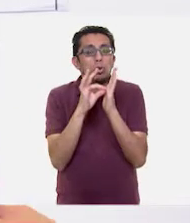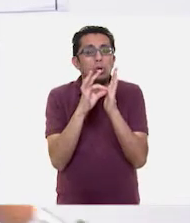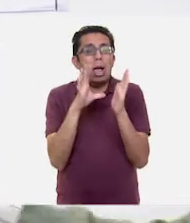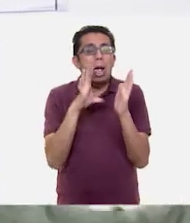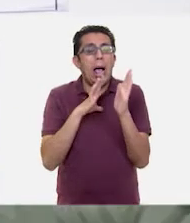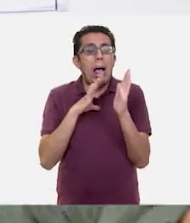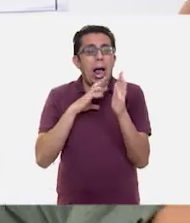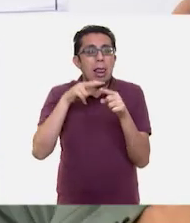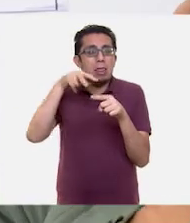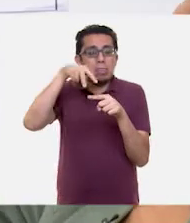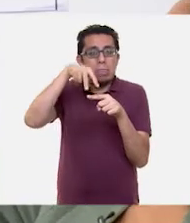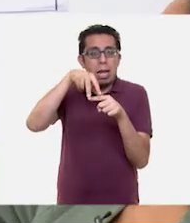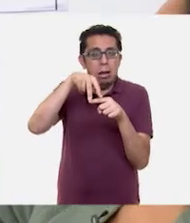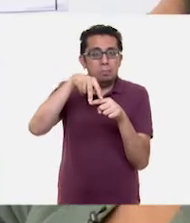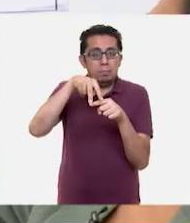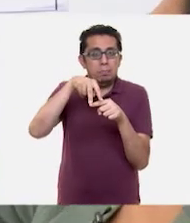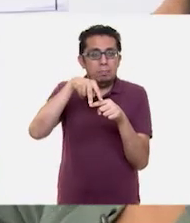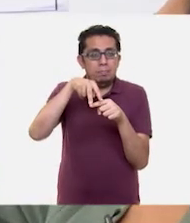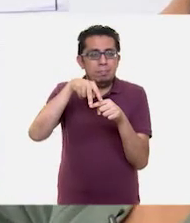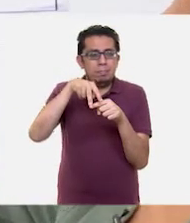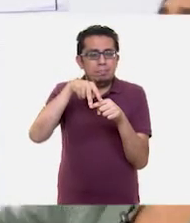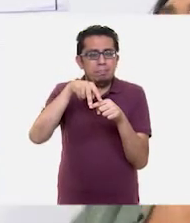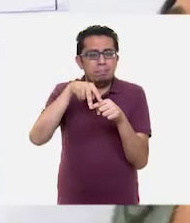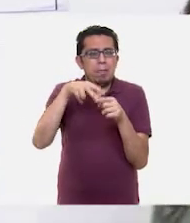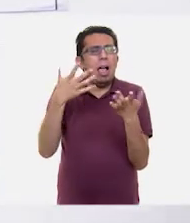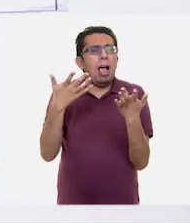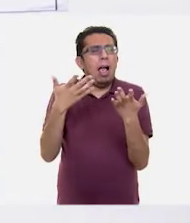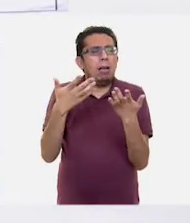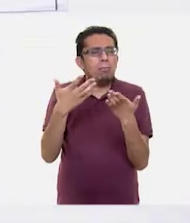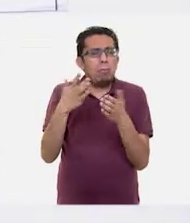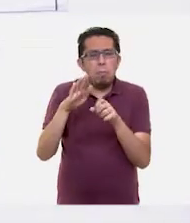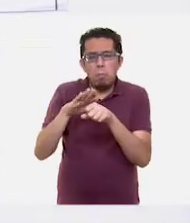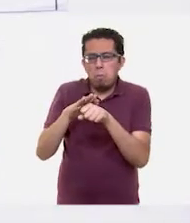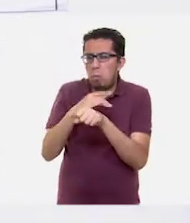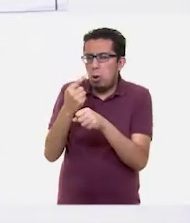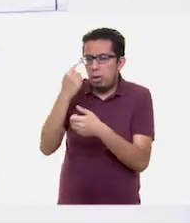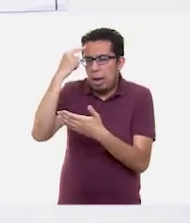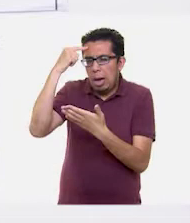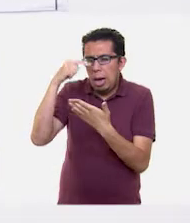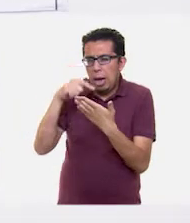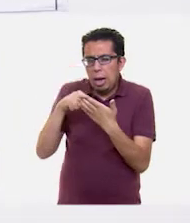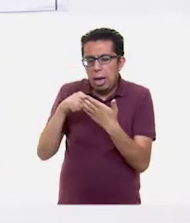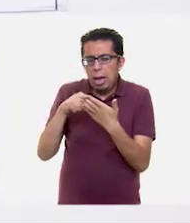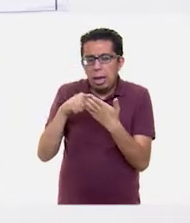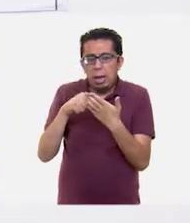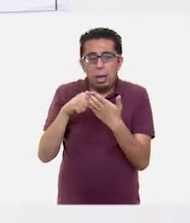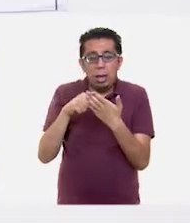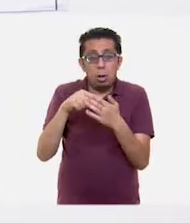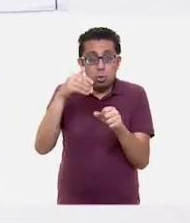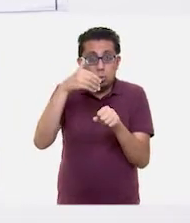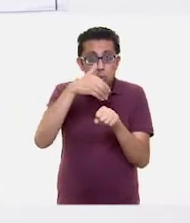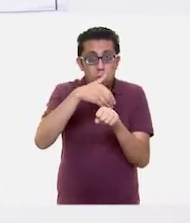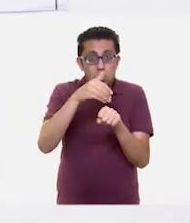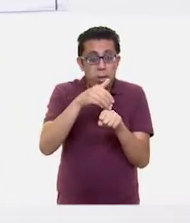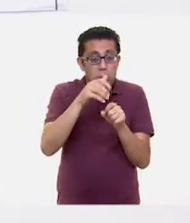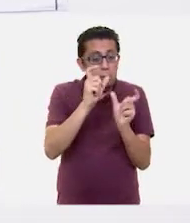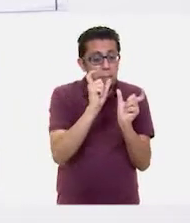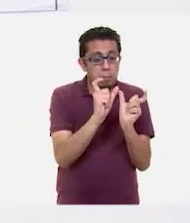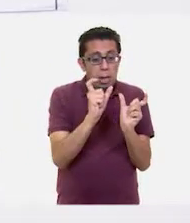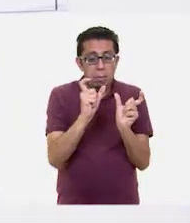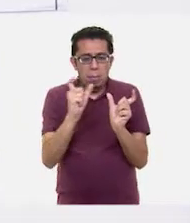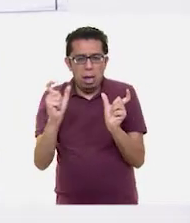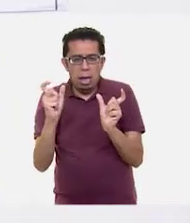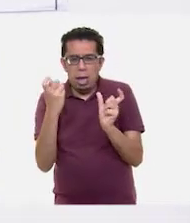los triángulos. Explícanos por qué consideras que la sucesión numérica corresponde con el número